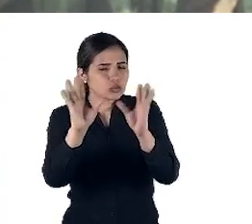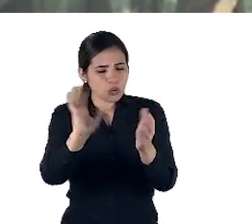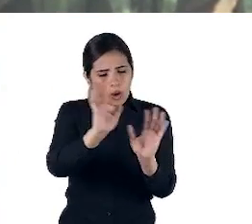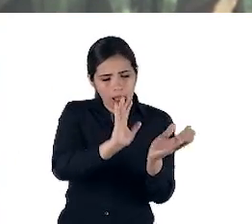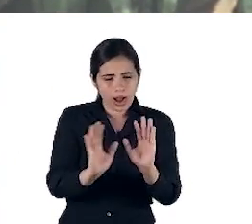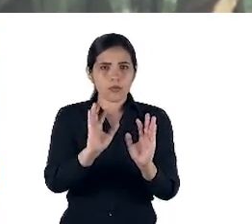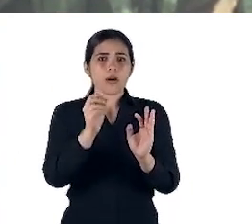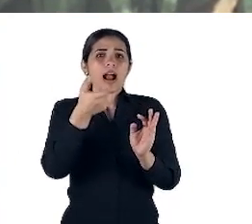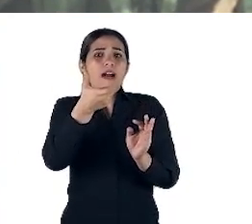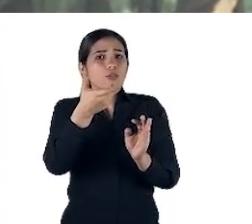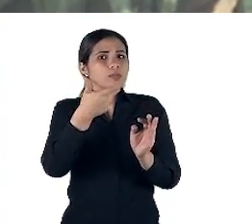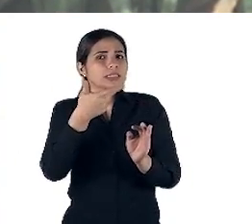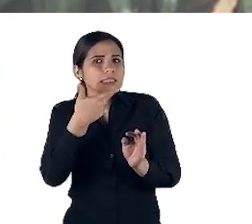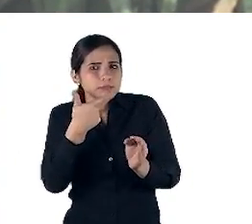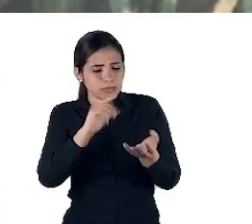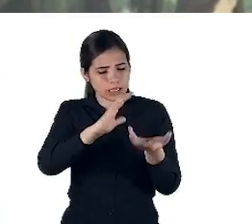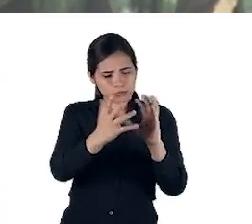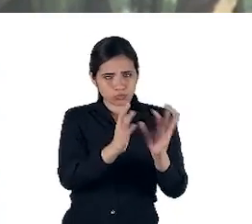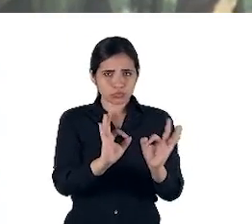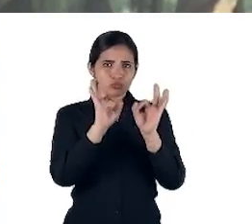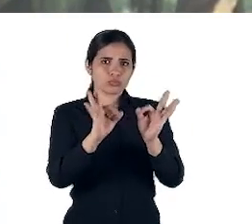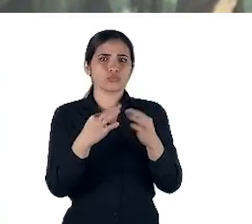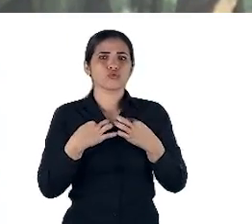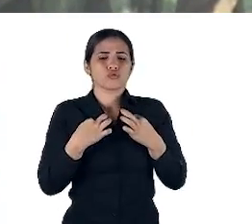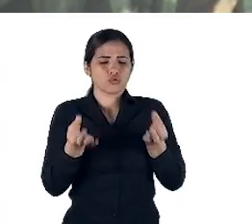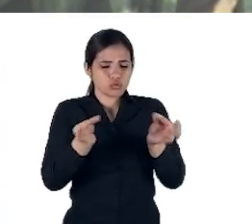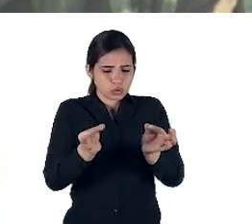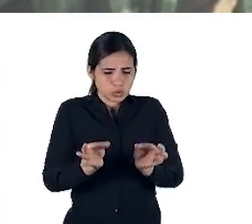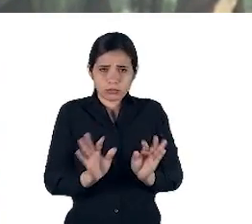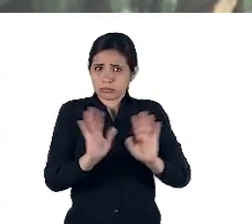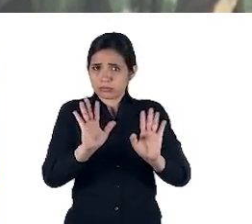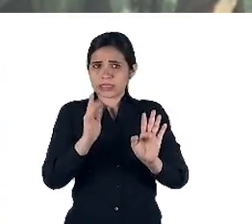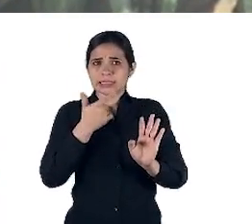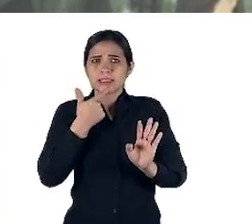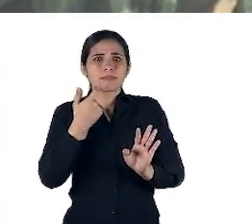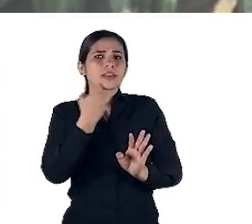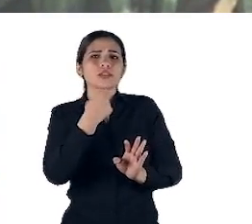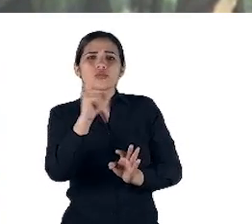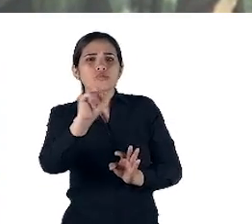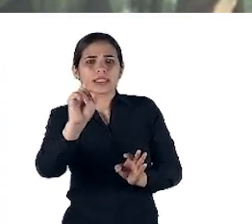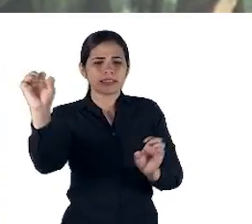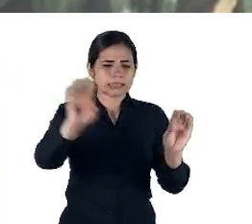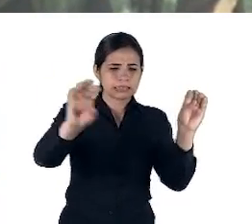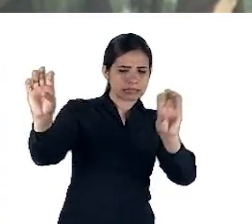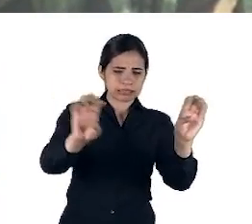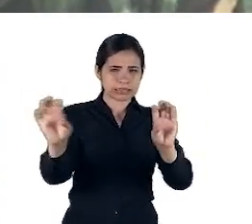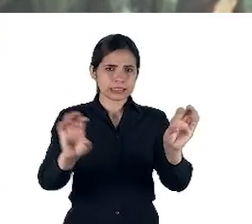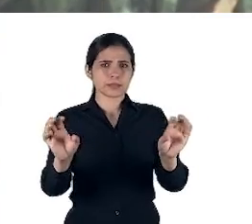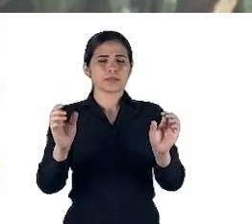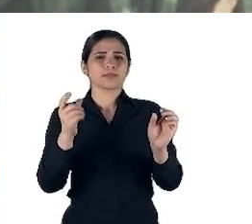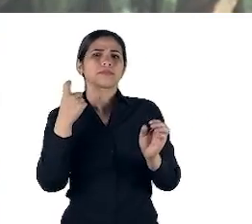cosas. Agua y su jaboncito de glicerina o agua solo. Nosotros le estamos volviendo alérgico a los